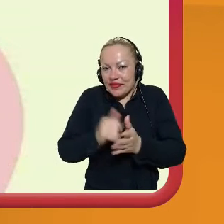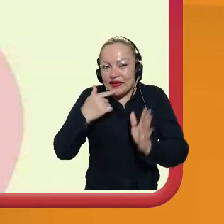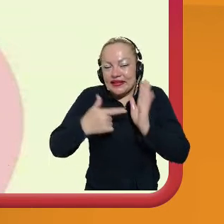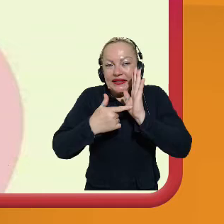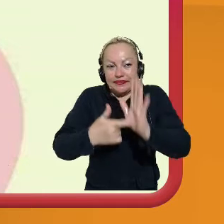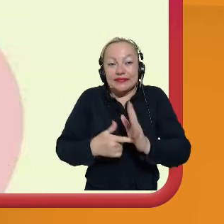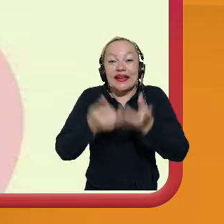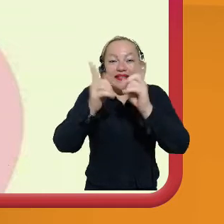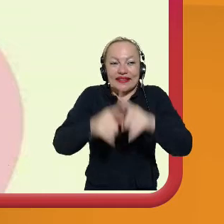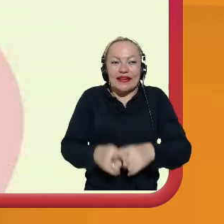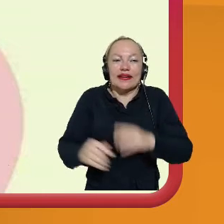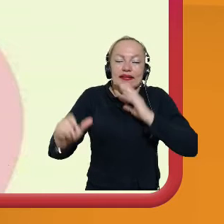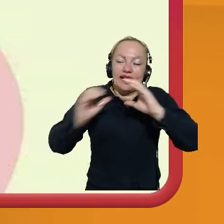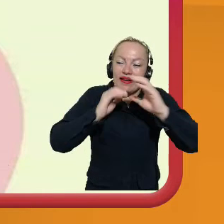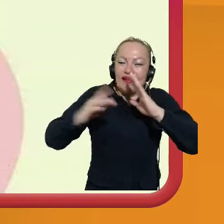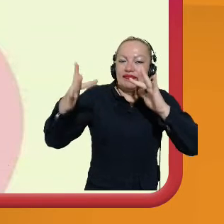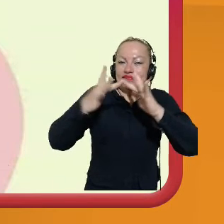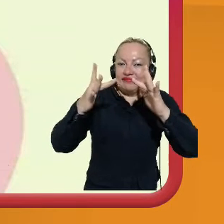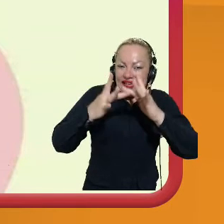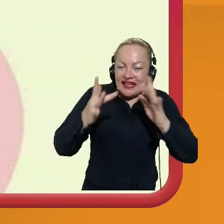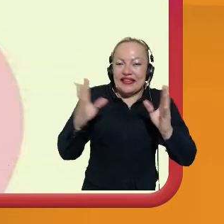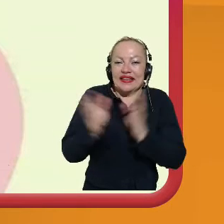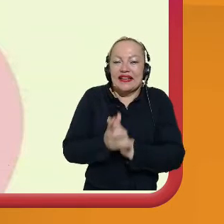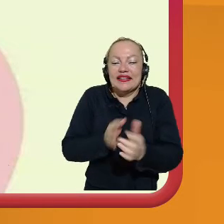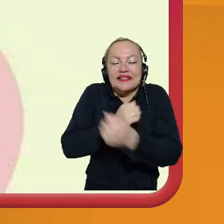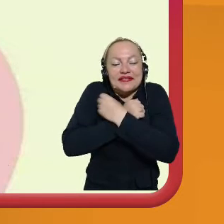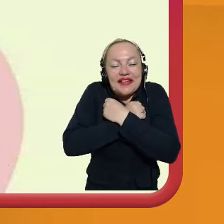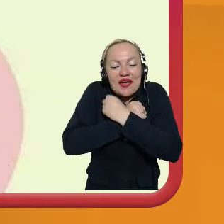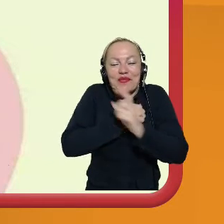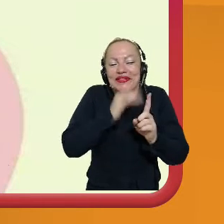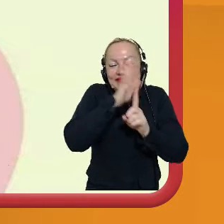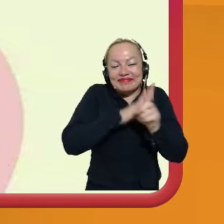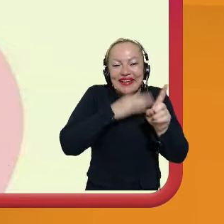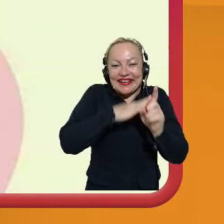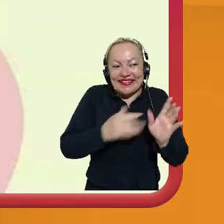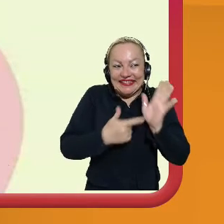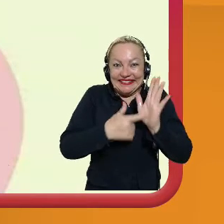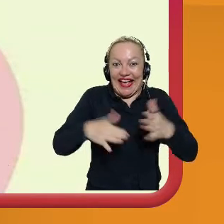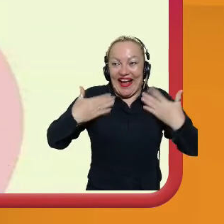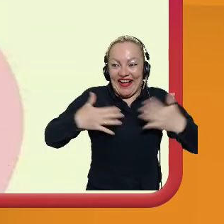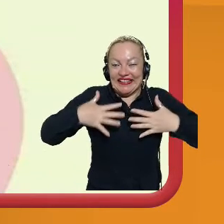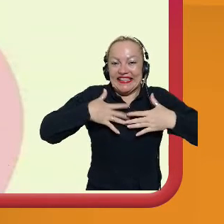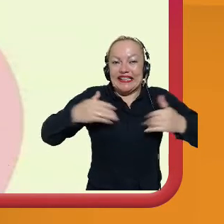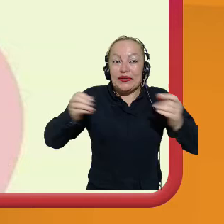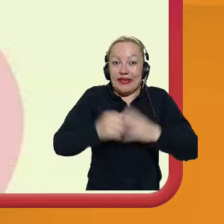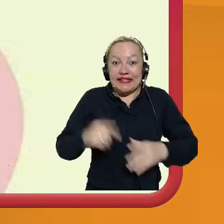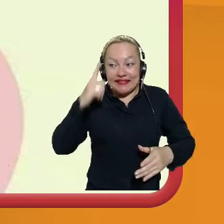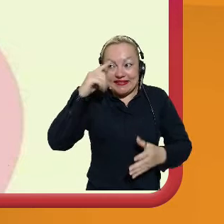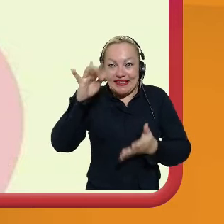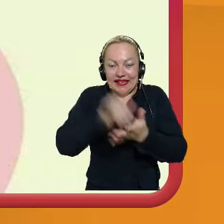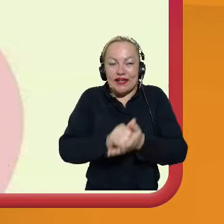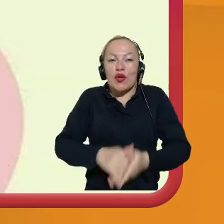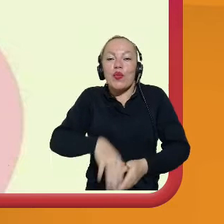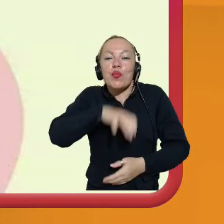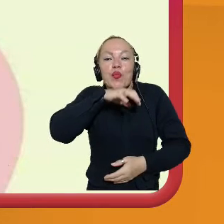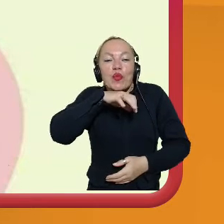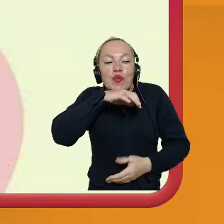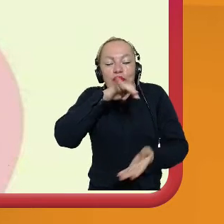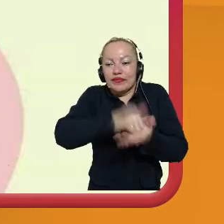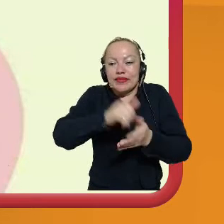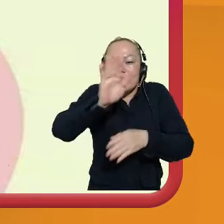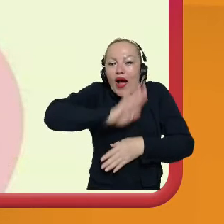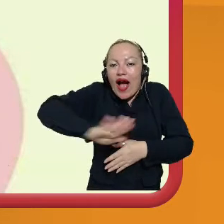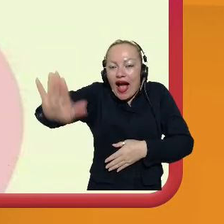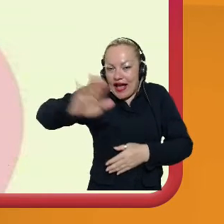con eso también se comunican, con eso muestran su felicidad. Sí. Entonces yo creo que si los perritos se crearon así, es para